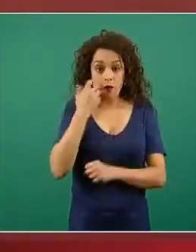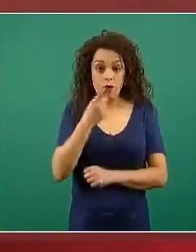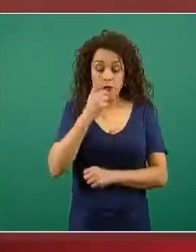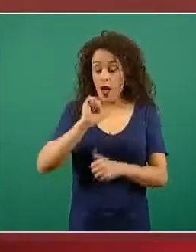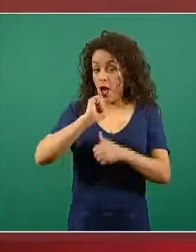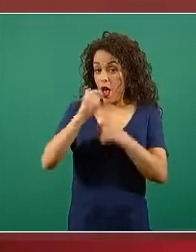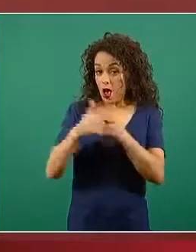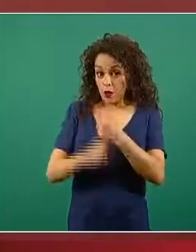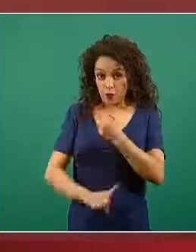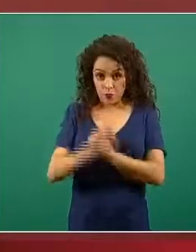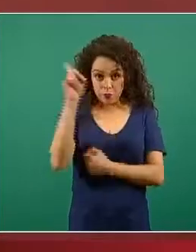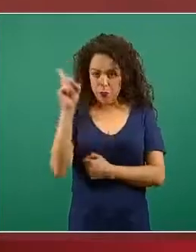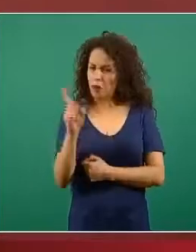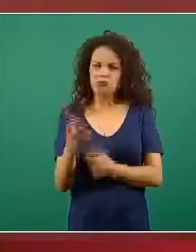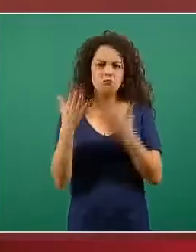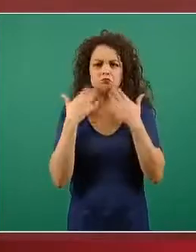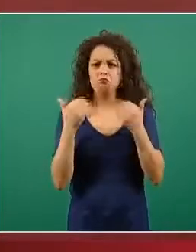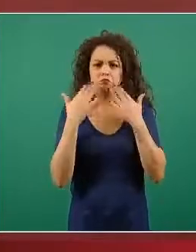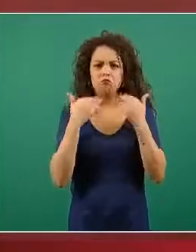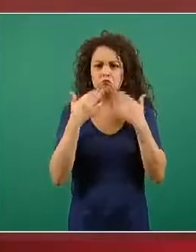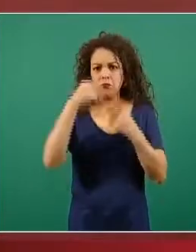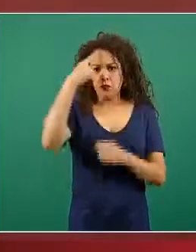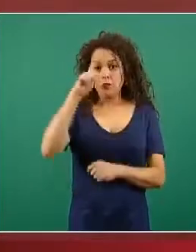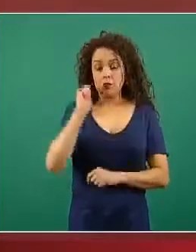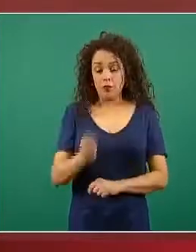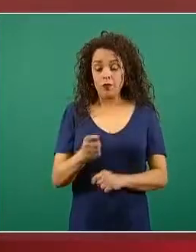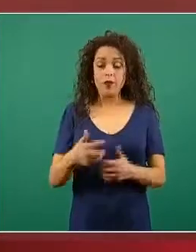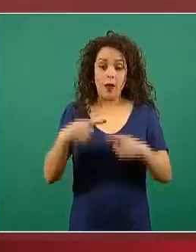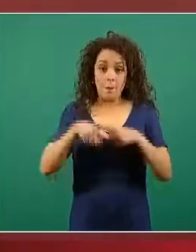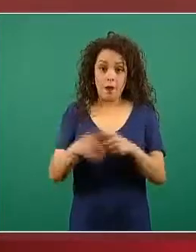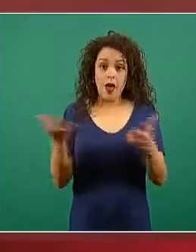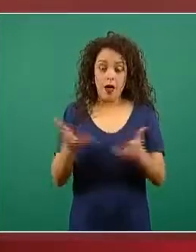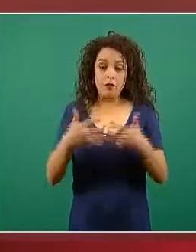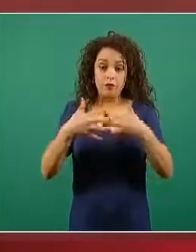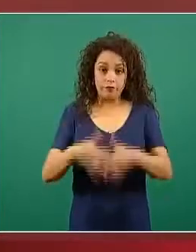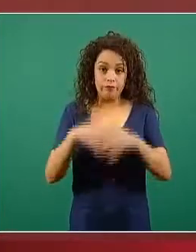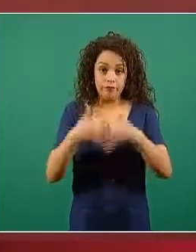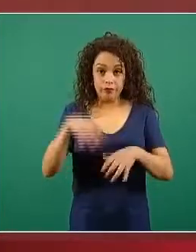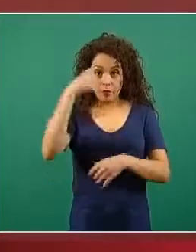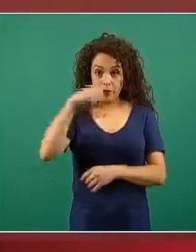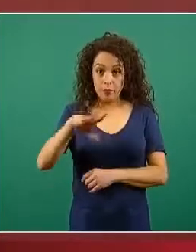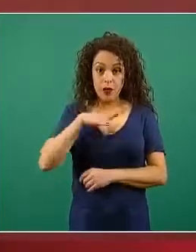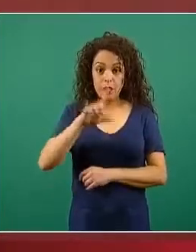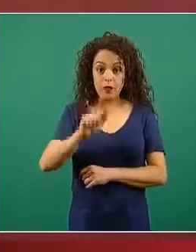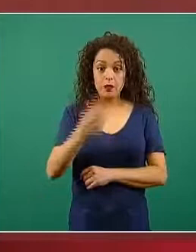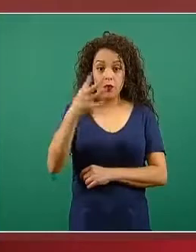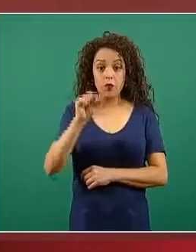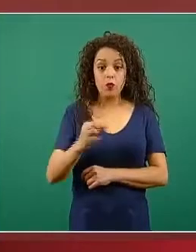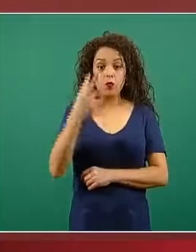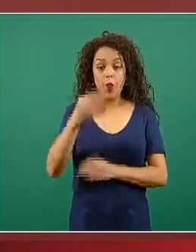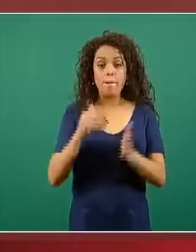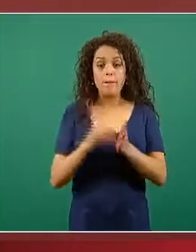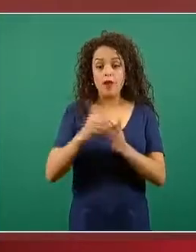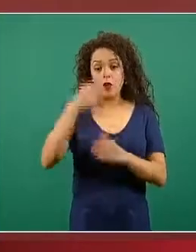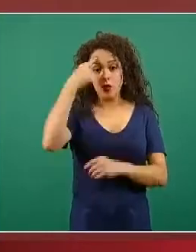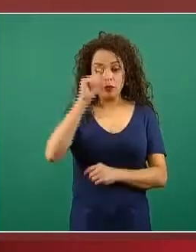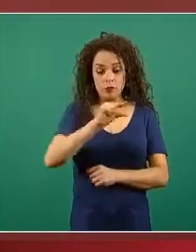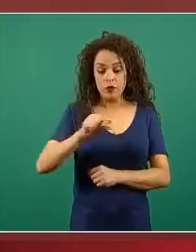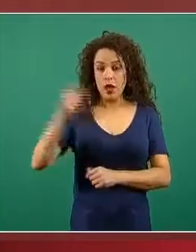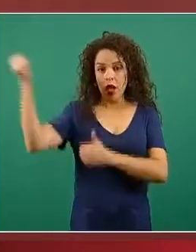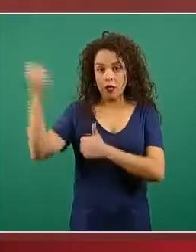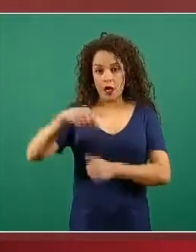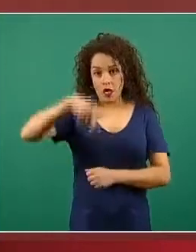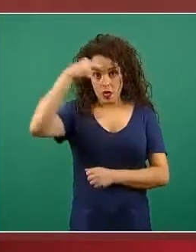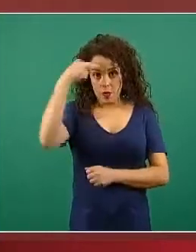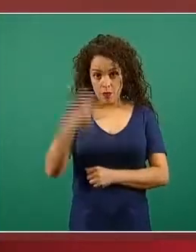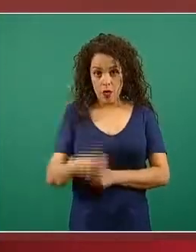esperamos que no lo hagan, este proceso de fabricación para tener 74.4 millones de dosis para México y